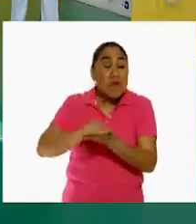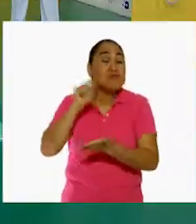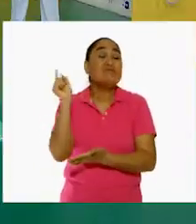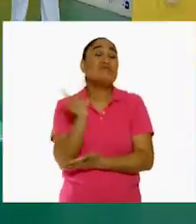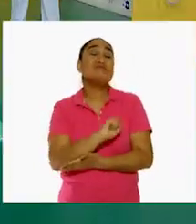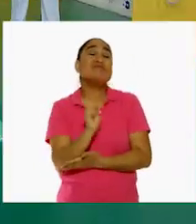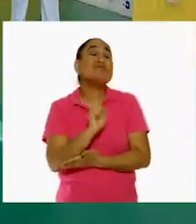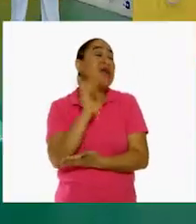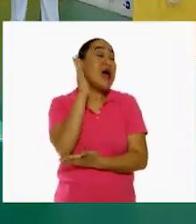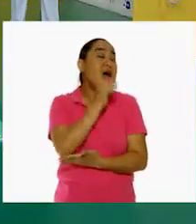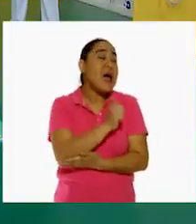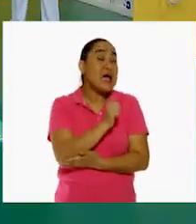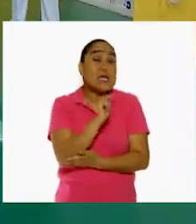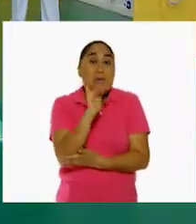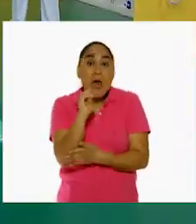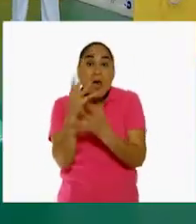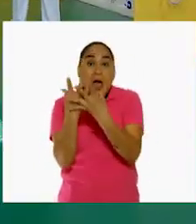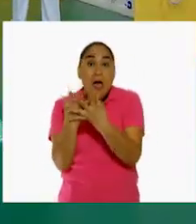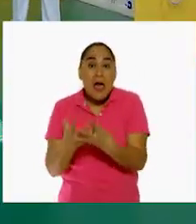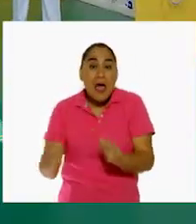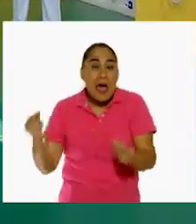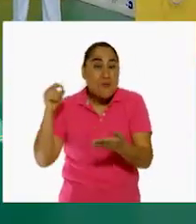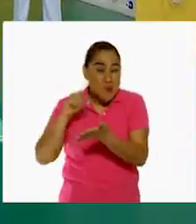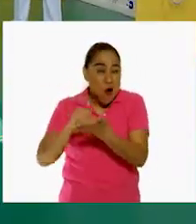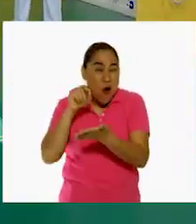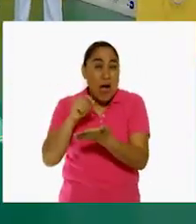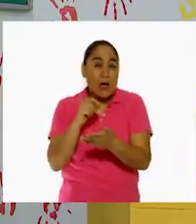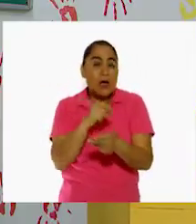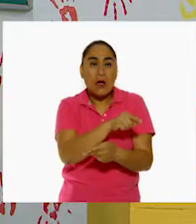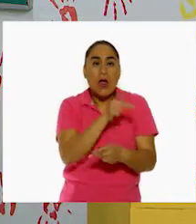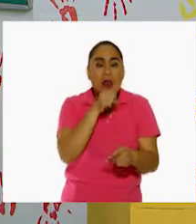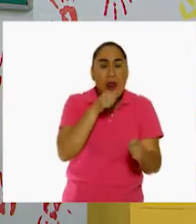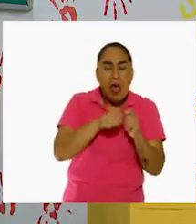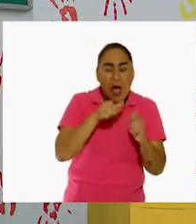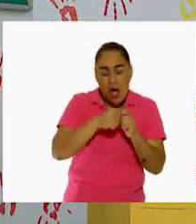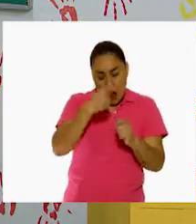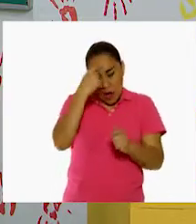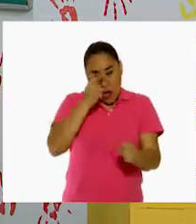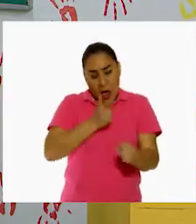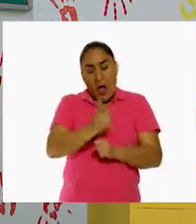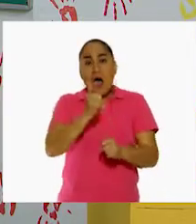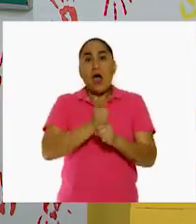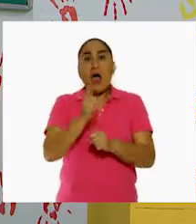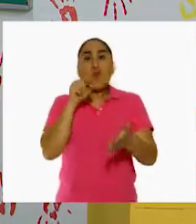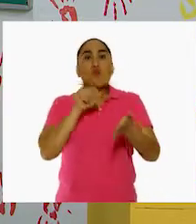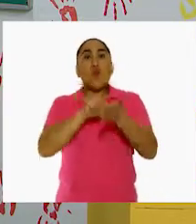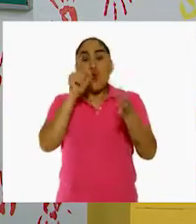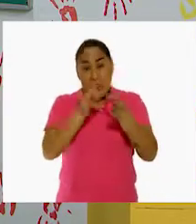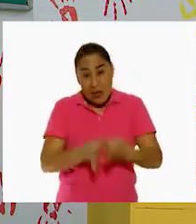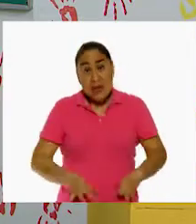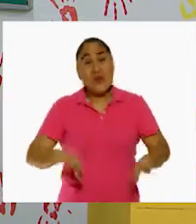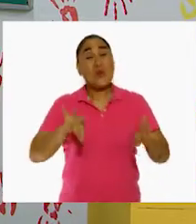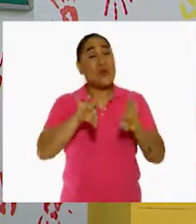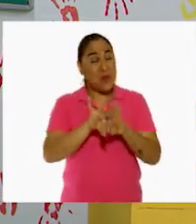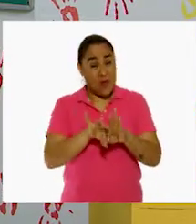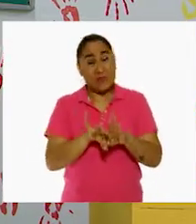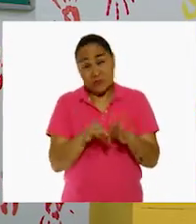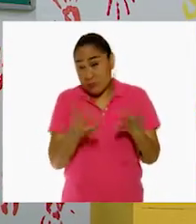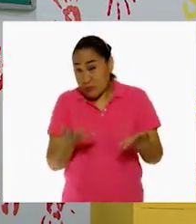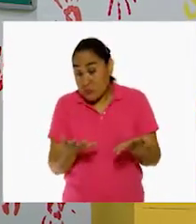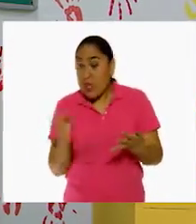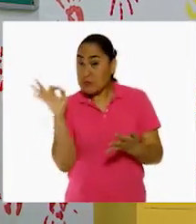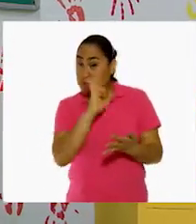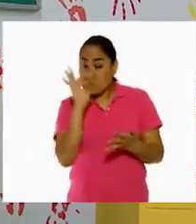casi desaparece. Es cuando todas descubren que Punto es importante, es vital. Ellas no serían lo